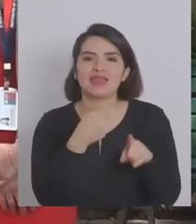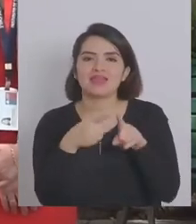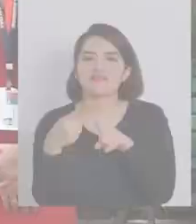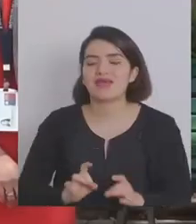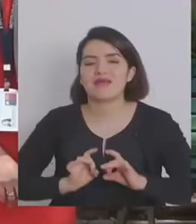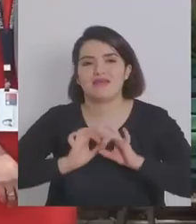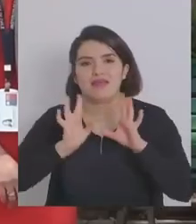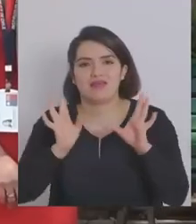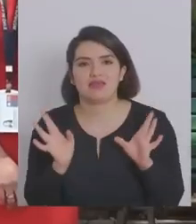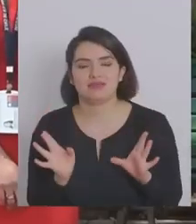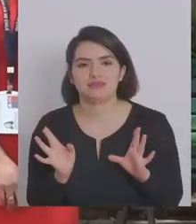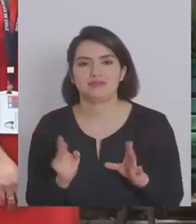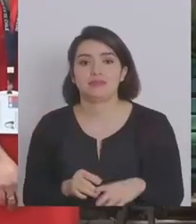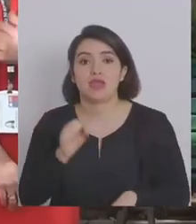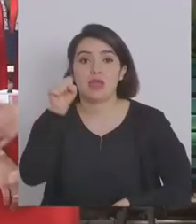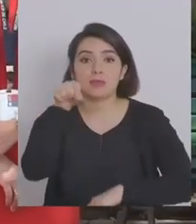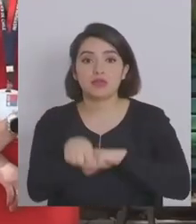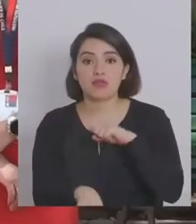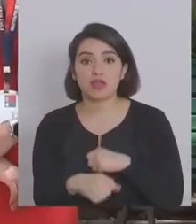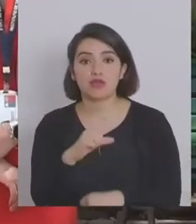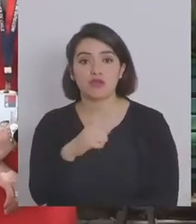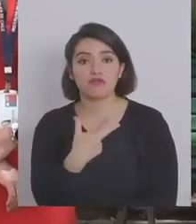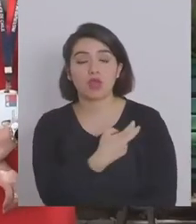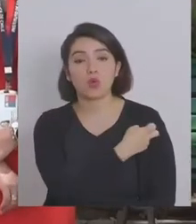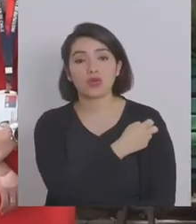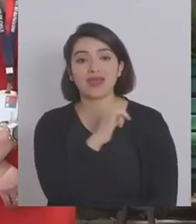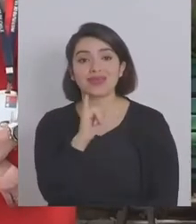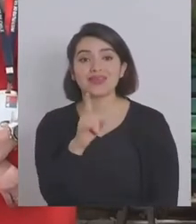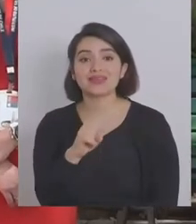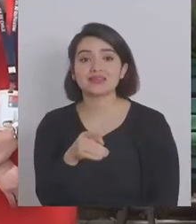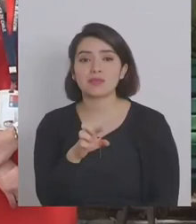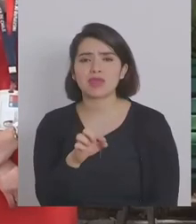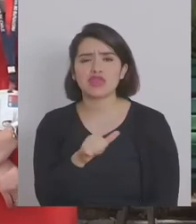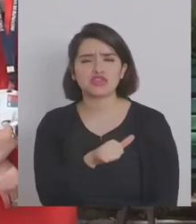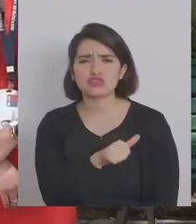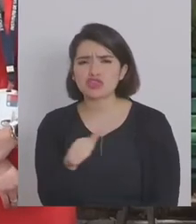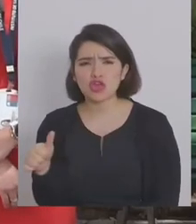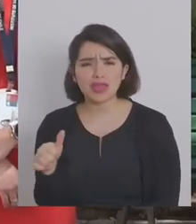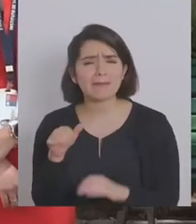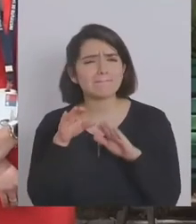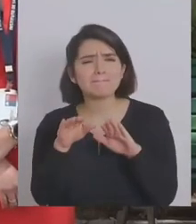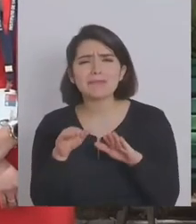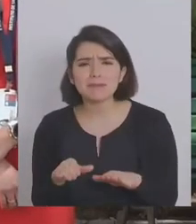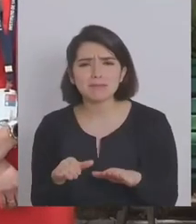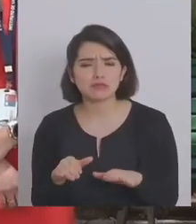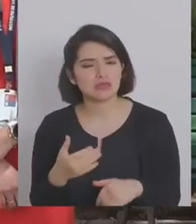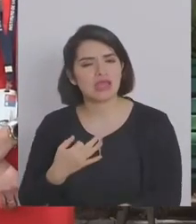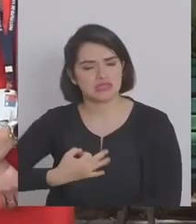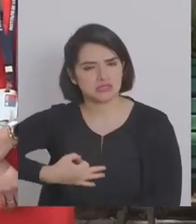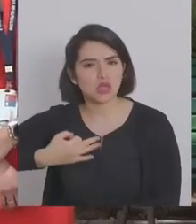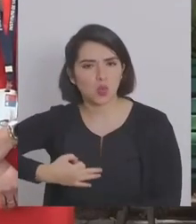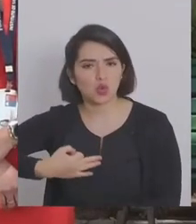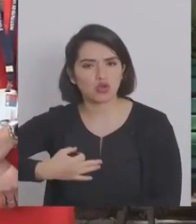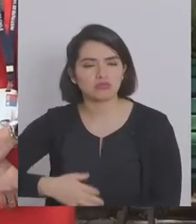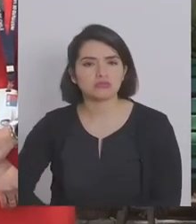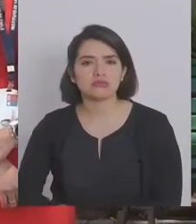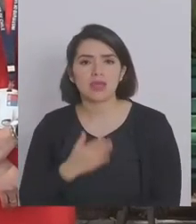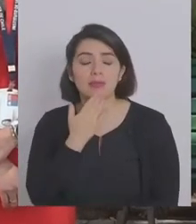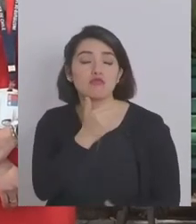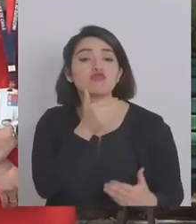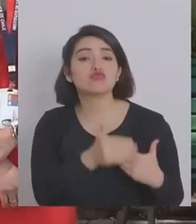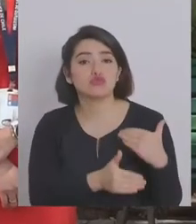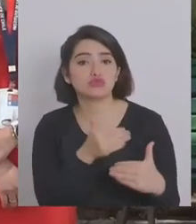otros países. Una vez aprobada la vacuna en el Instituto de Salud Pública, todas tienen el mismo nivel de seguridad y el mismo nivel de eficacia desde el punto de